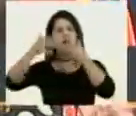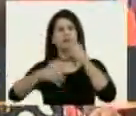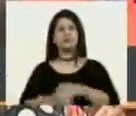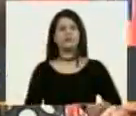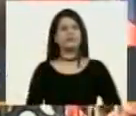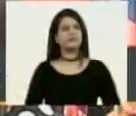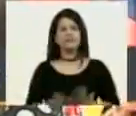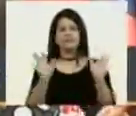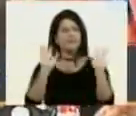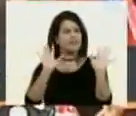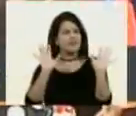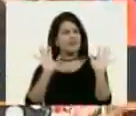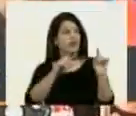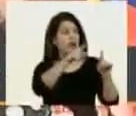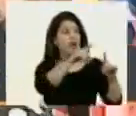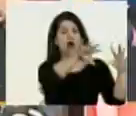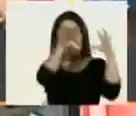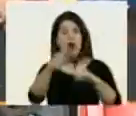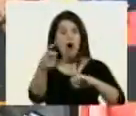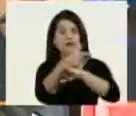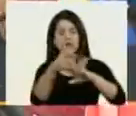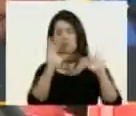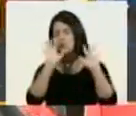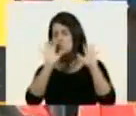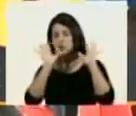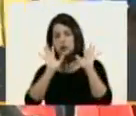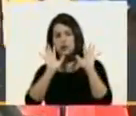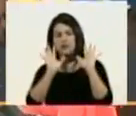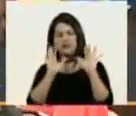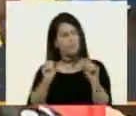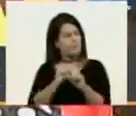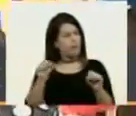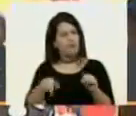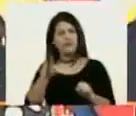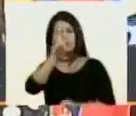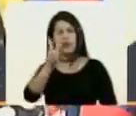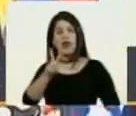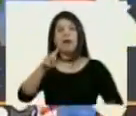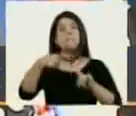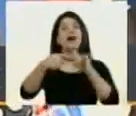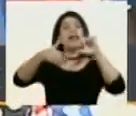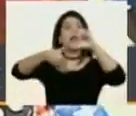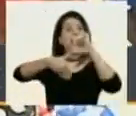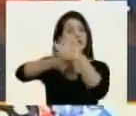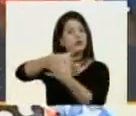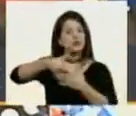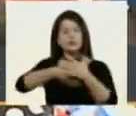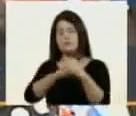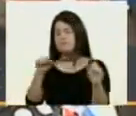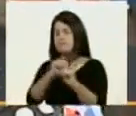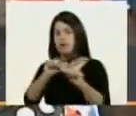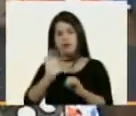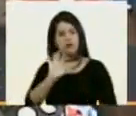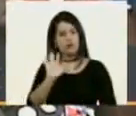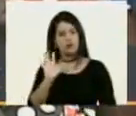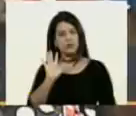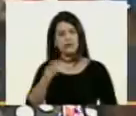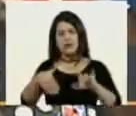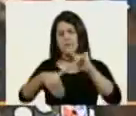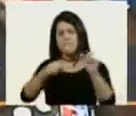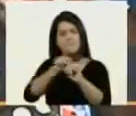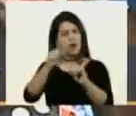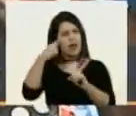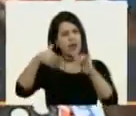Sería nefasto para esta patria y para la región. Sería nefasto para el